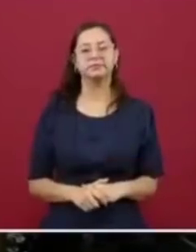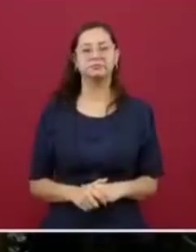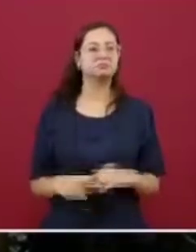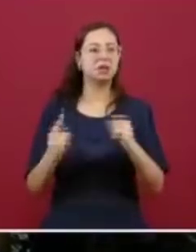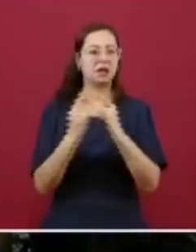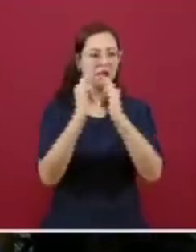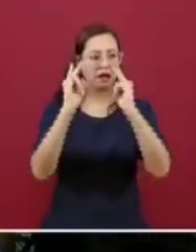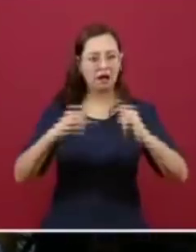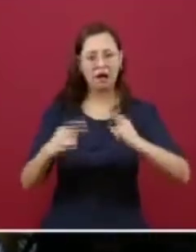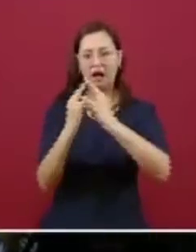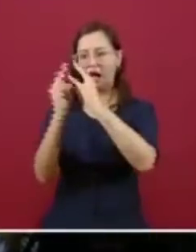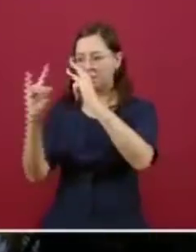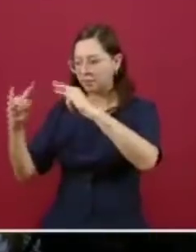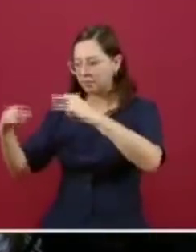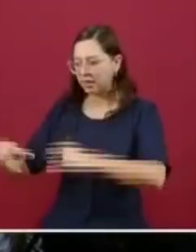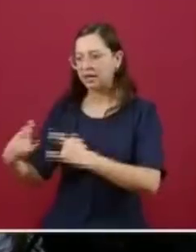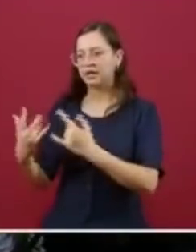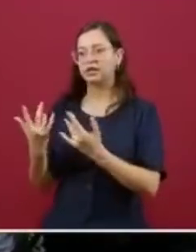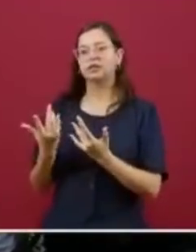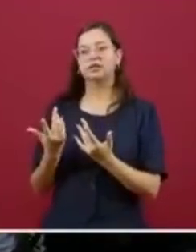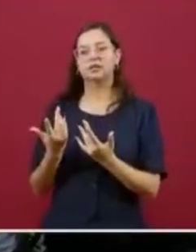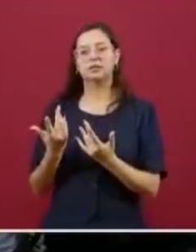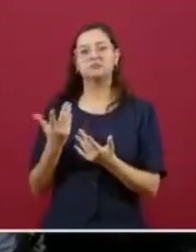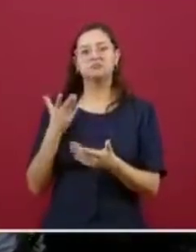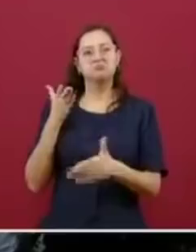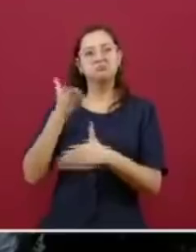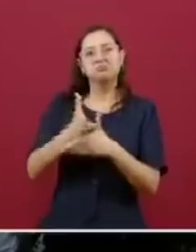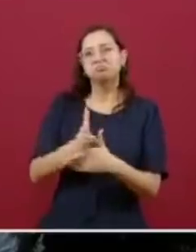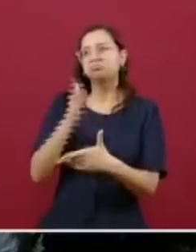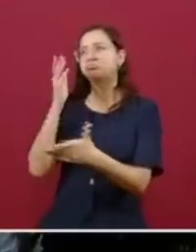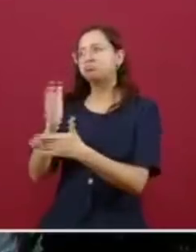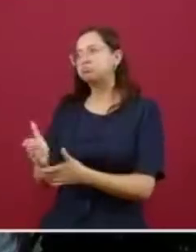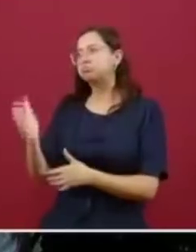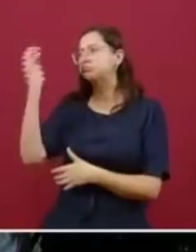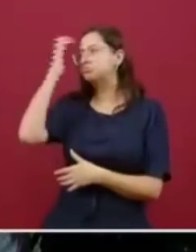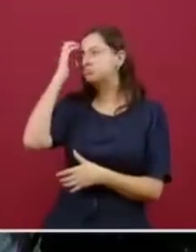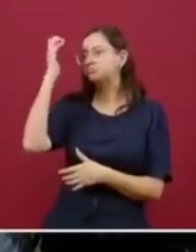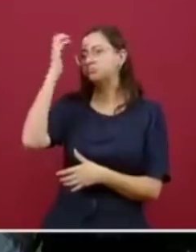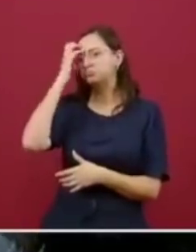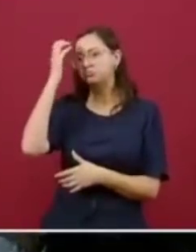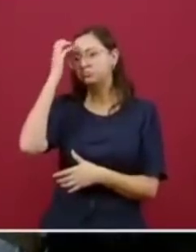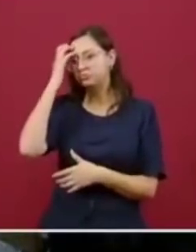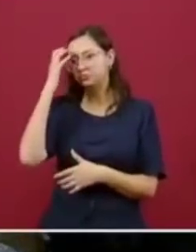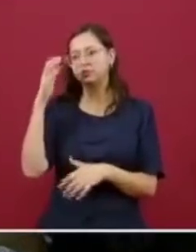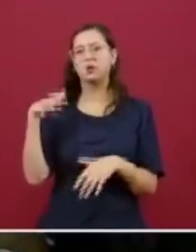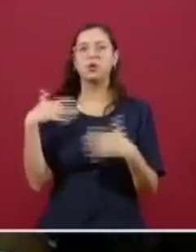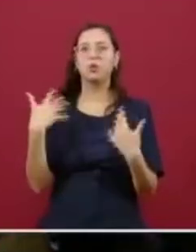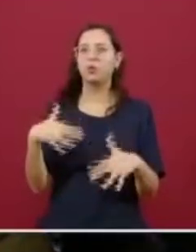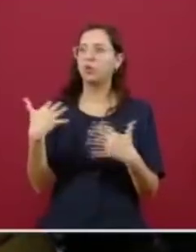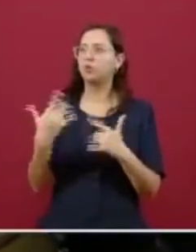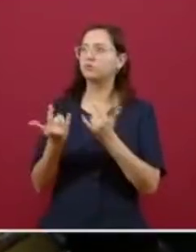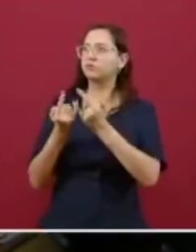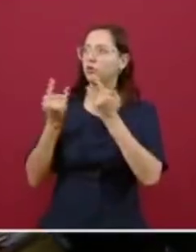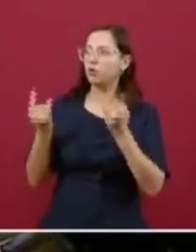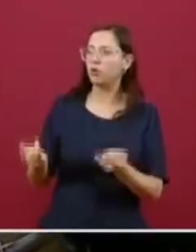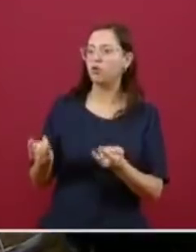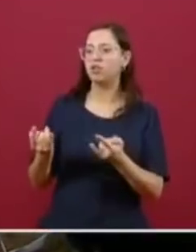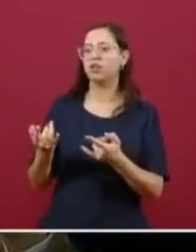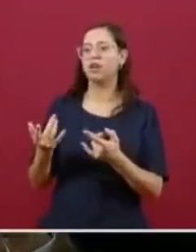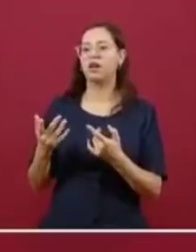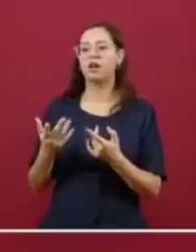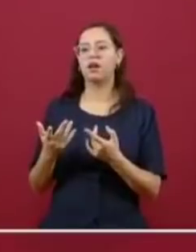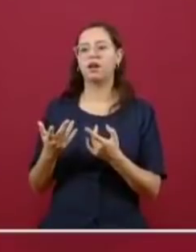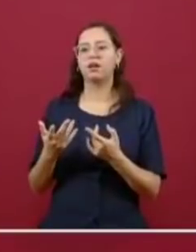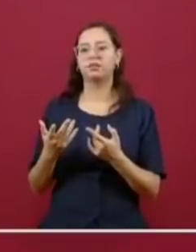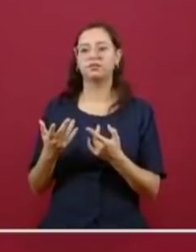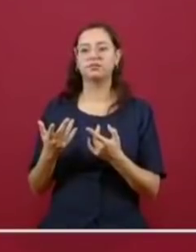campamentos para ir a conocer, desde luego, la historia de cómo